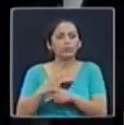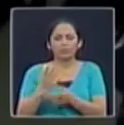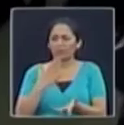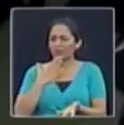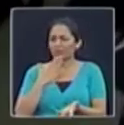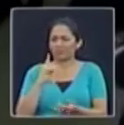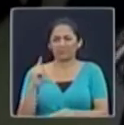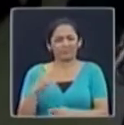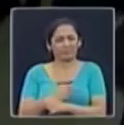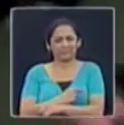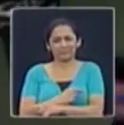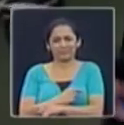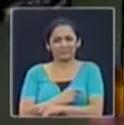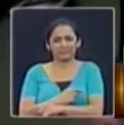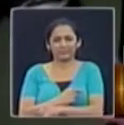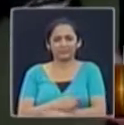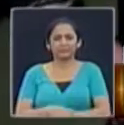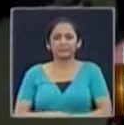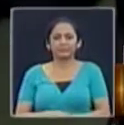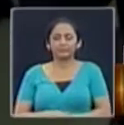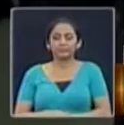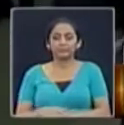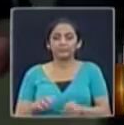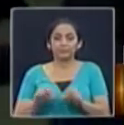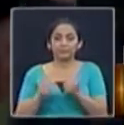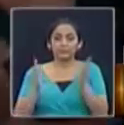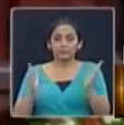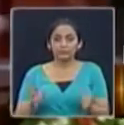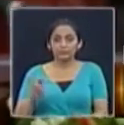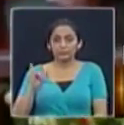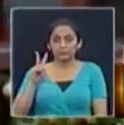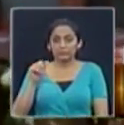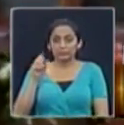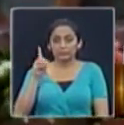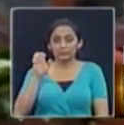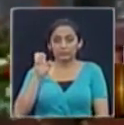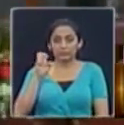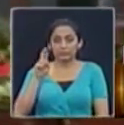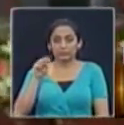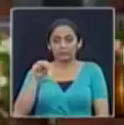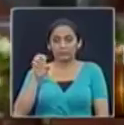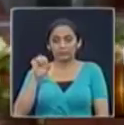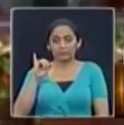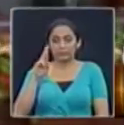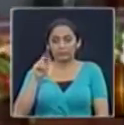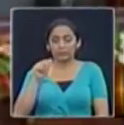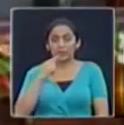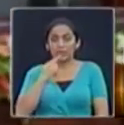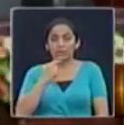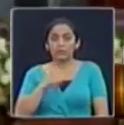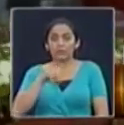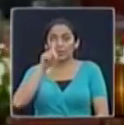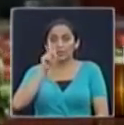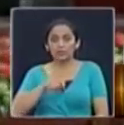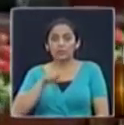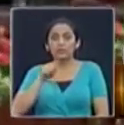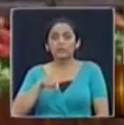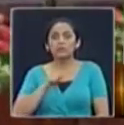insólito. En la misiva enviada por Rivadeneira se señala que el expresidente requeriría por 11